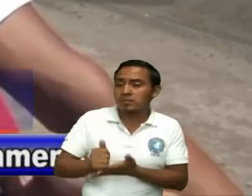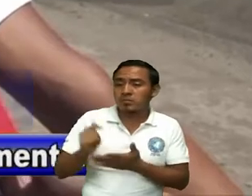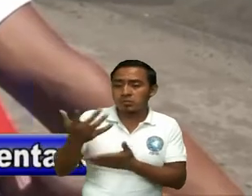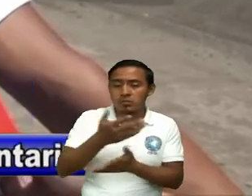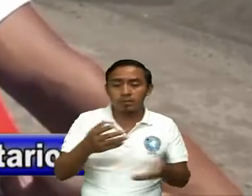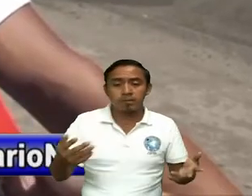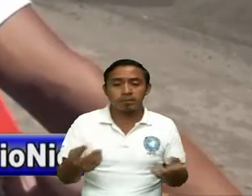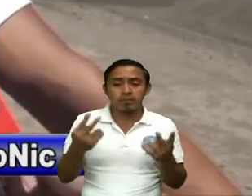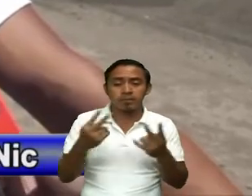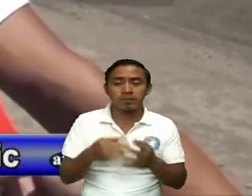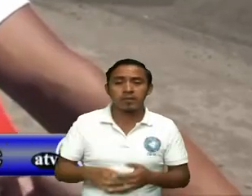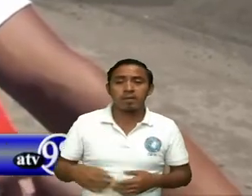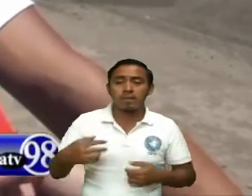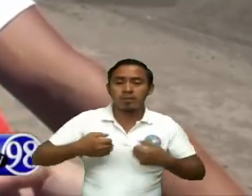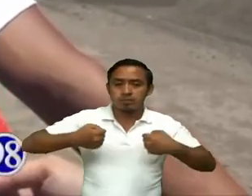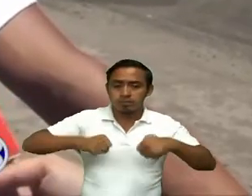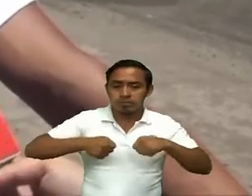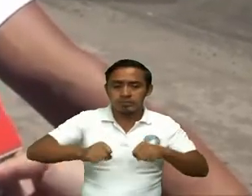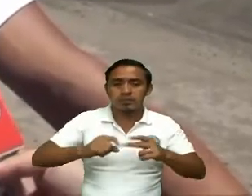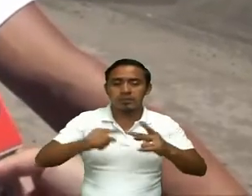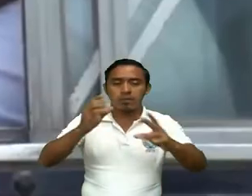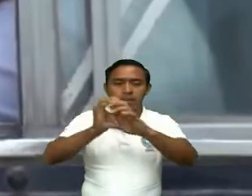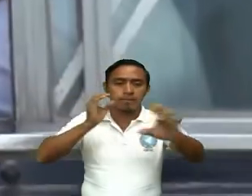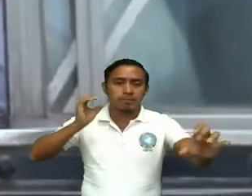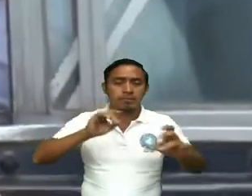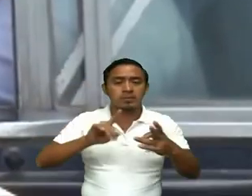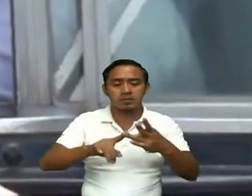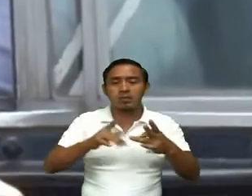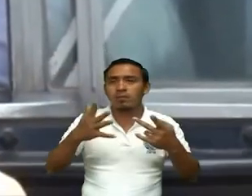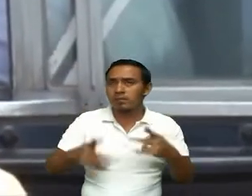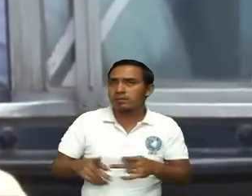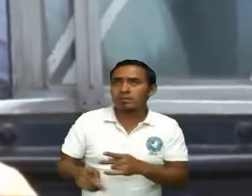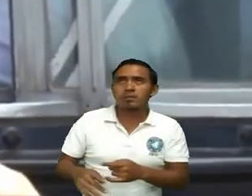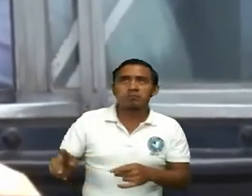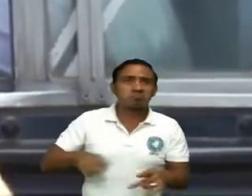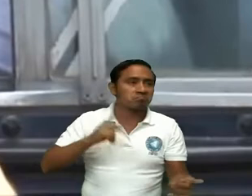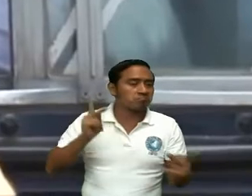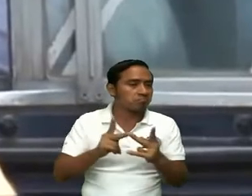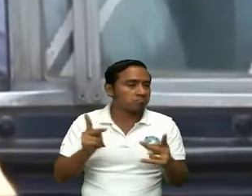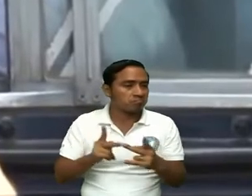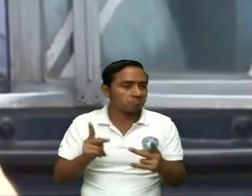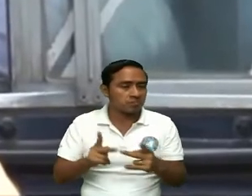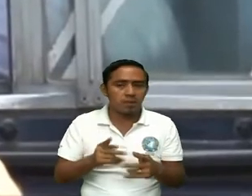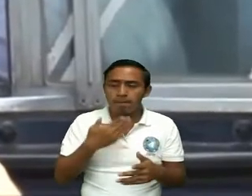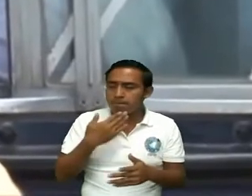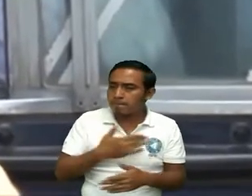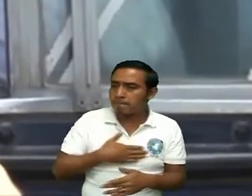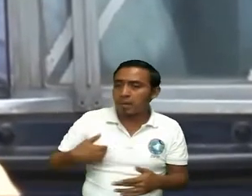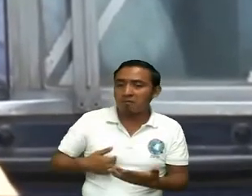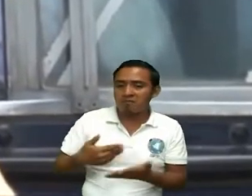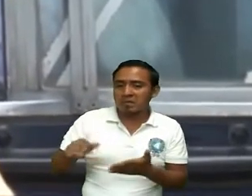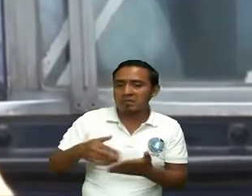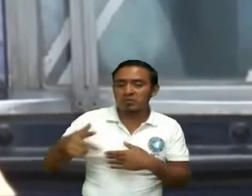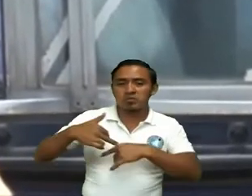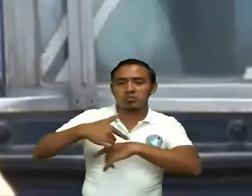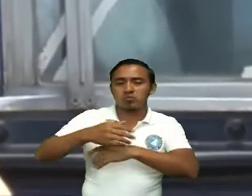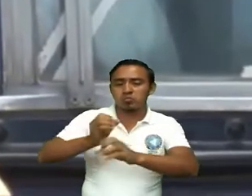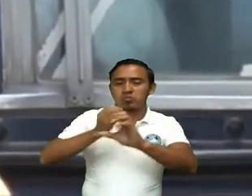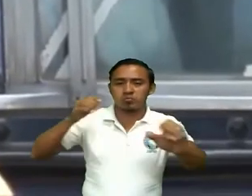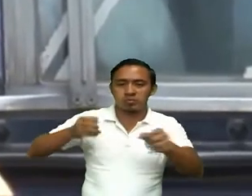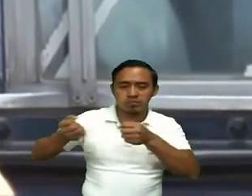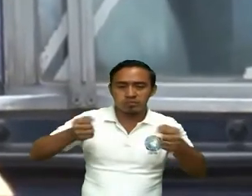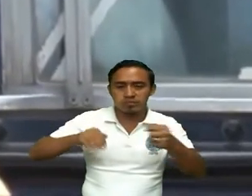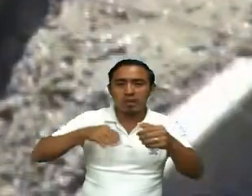nosotros, tanto como para el motorizado y los buses y otros. Sí, que está perfecto. Sí, mejor, pasó mejor aquí porque eran